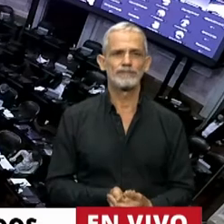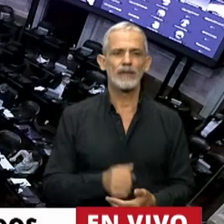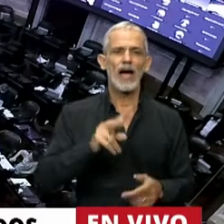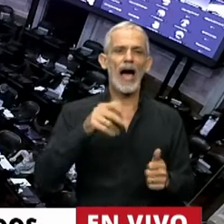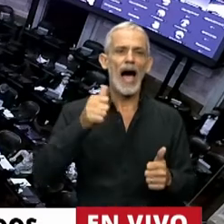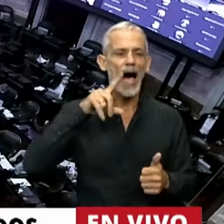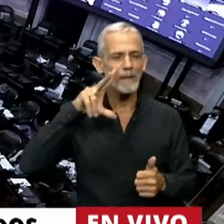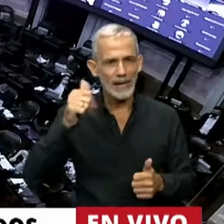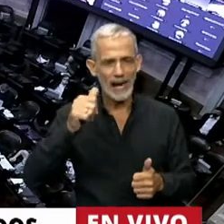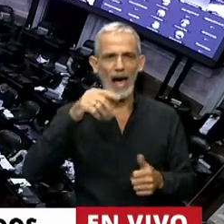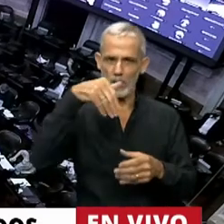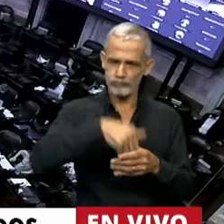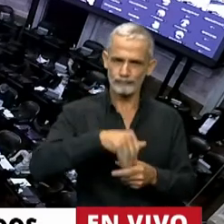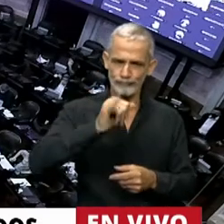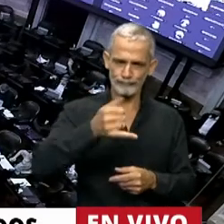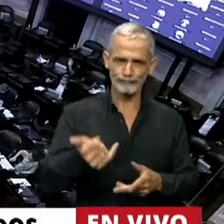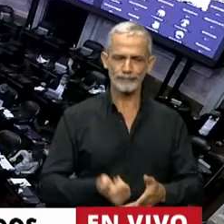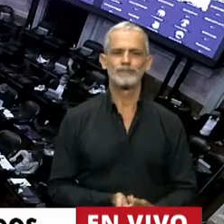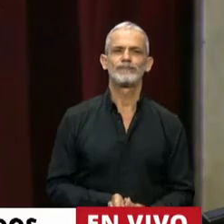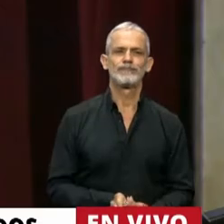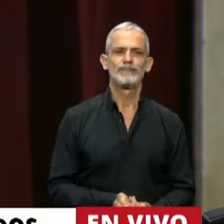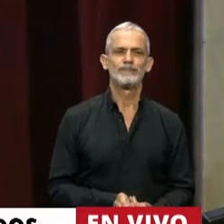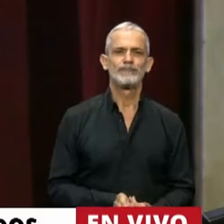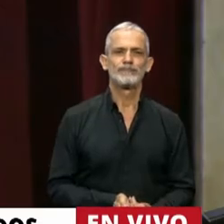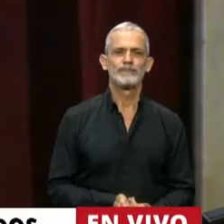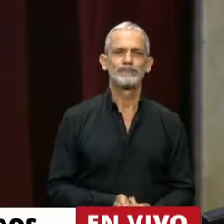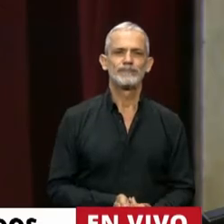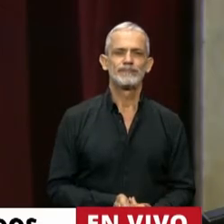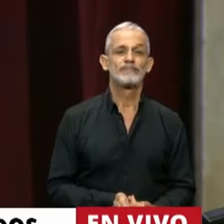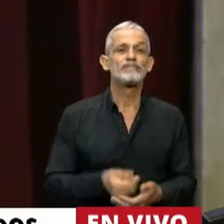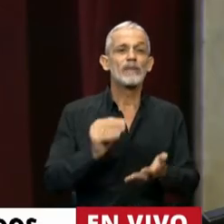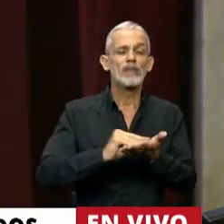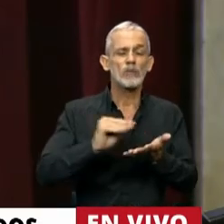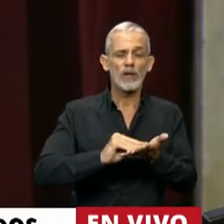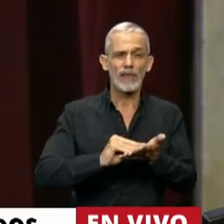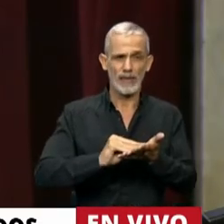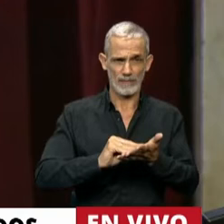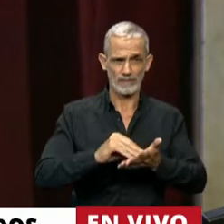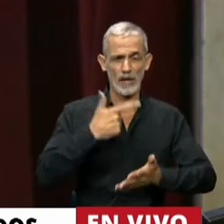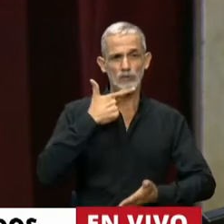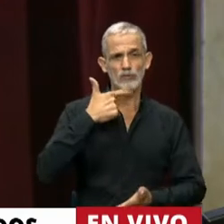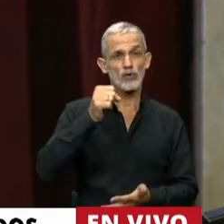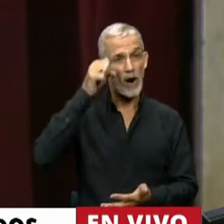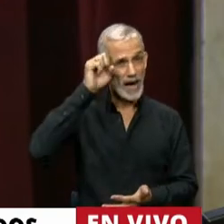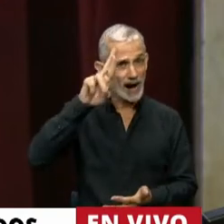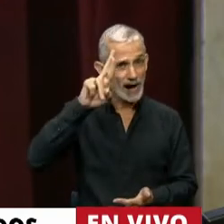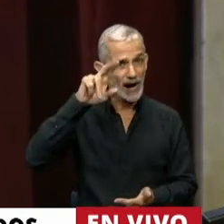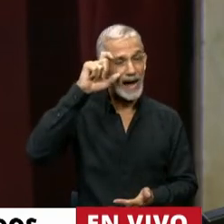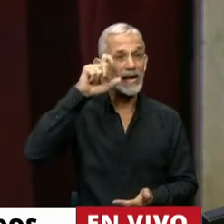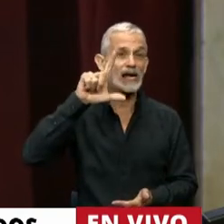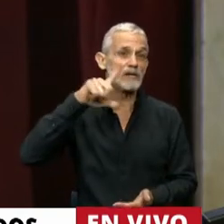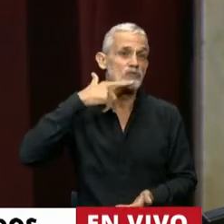Diputada Ávila, perfectamente. Se registrará Gracias. Así. Diputada Soer El Zucaira.